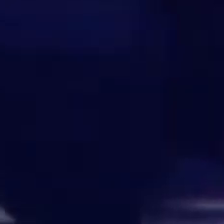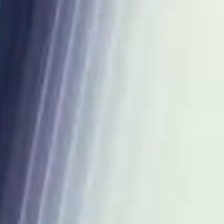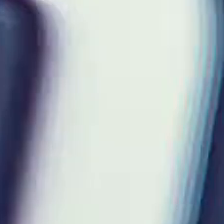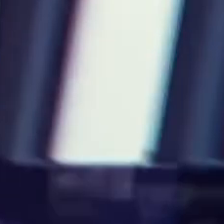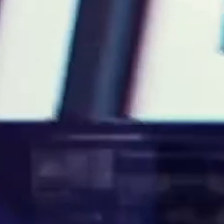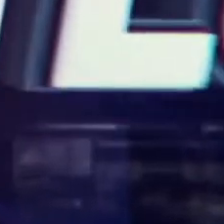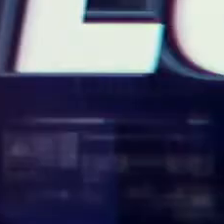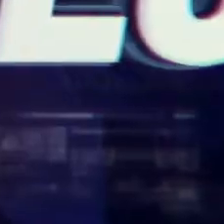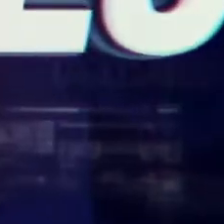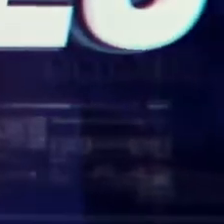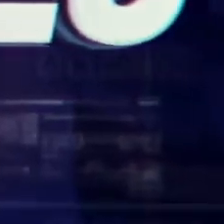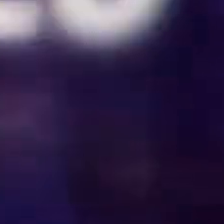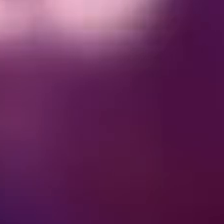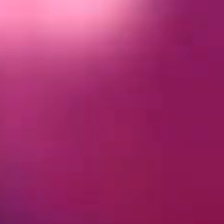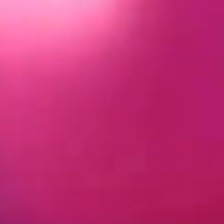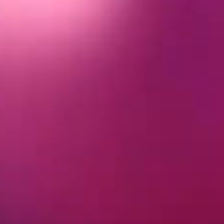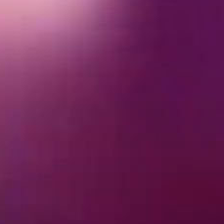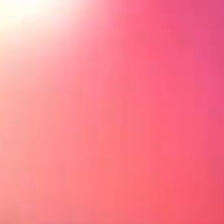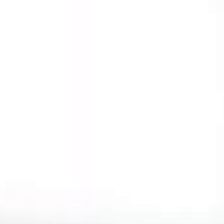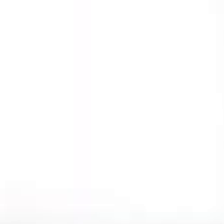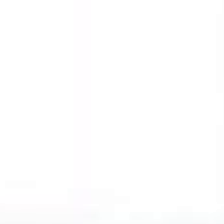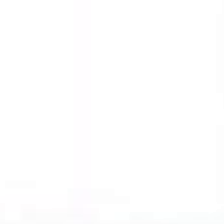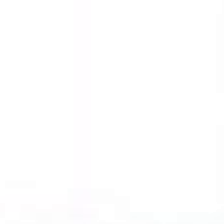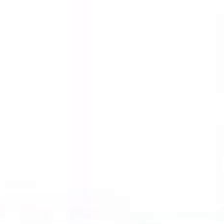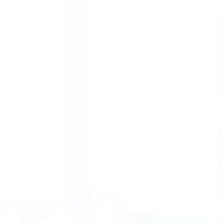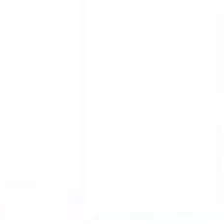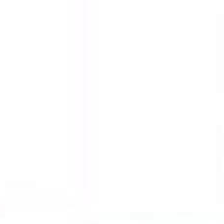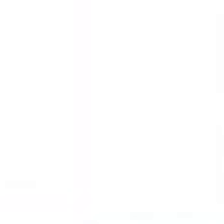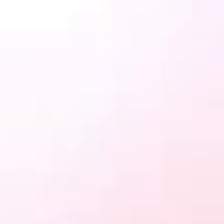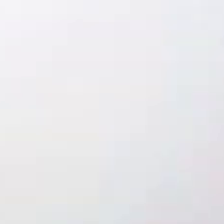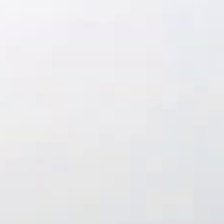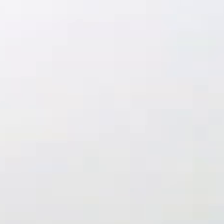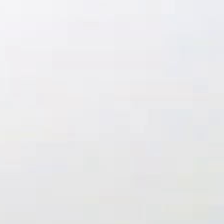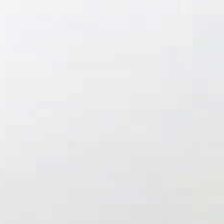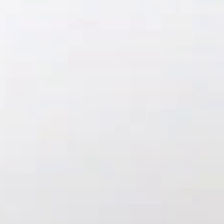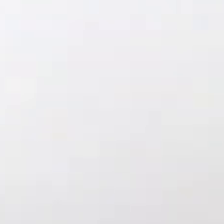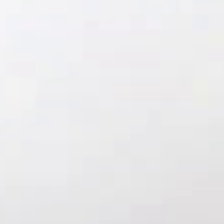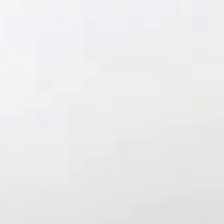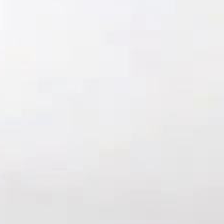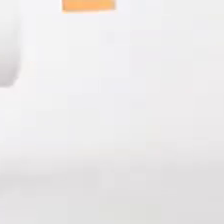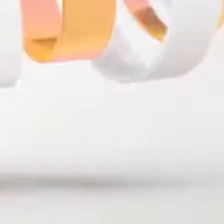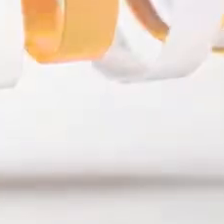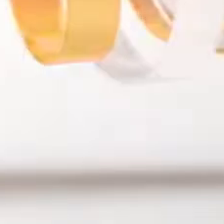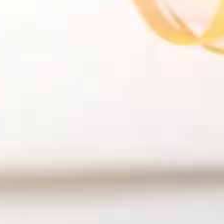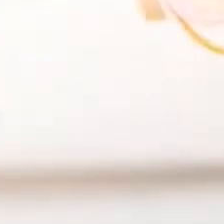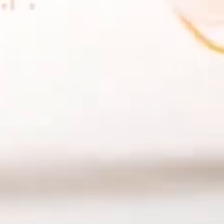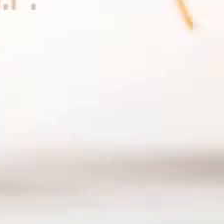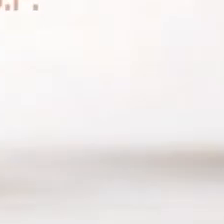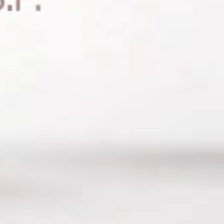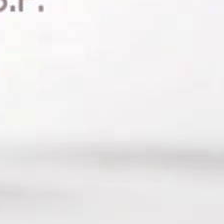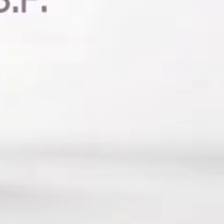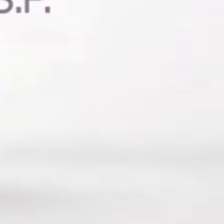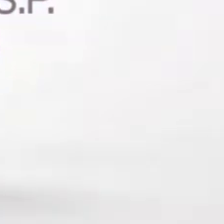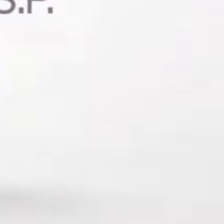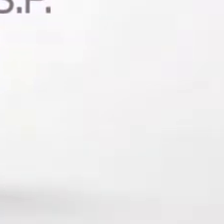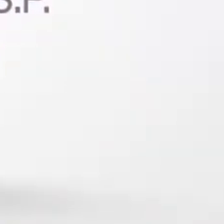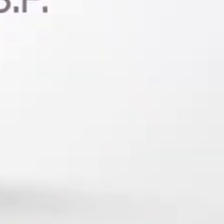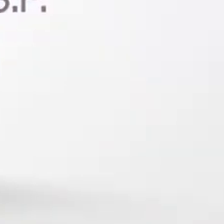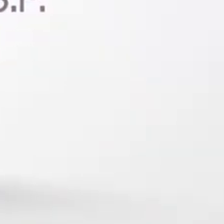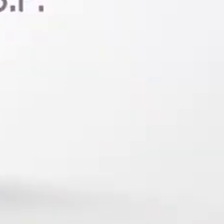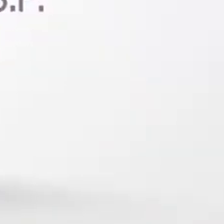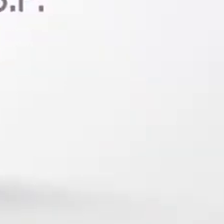Las jugadas más limpias del deporte llegan gracias a Biota. Barranca Bermeja, con Biota siempre